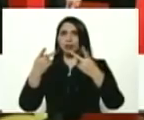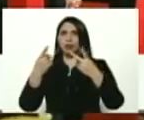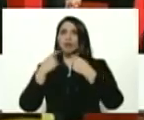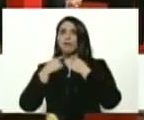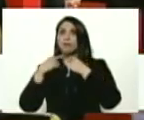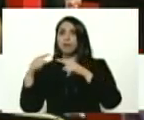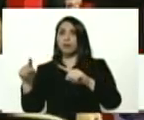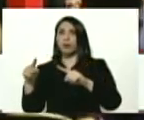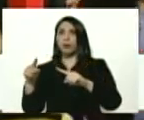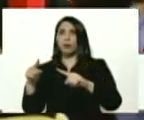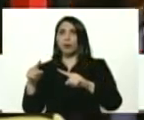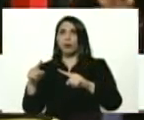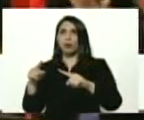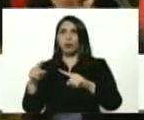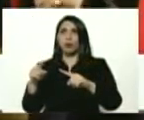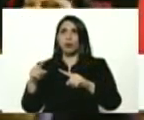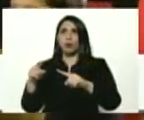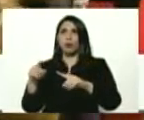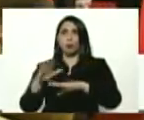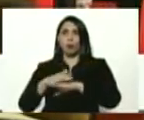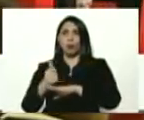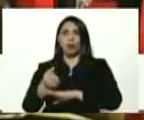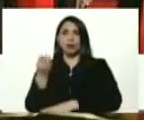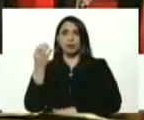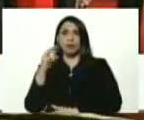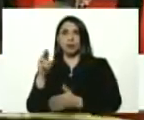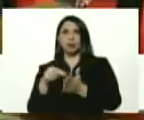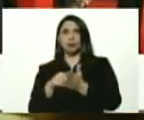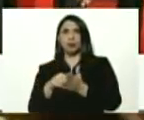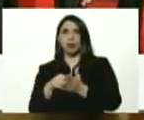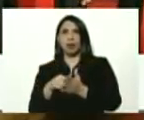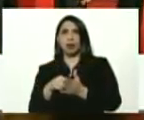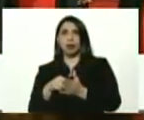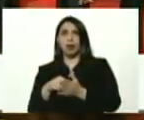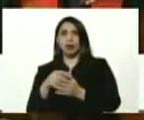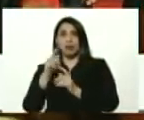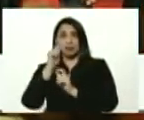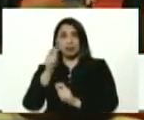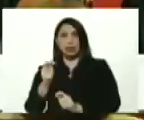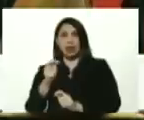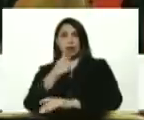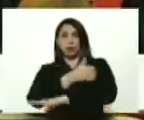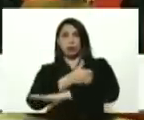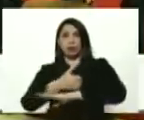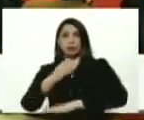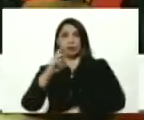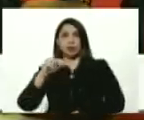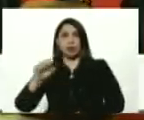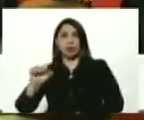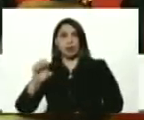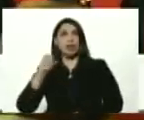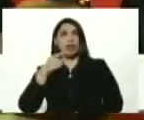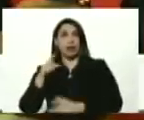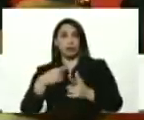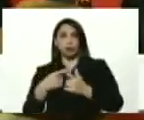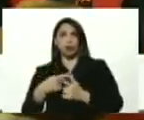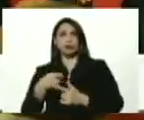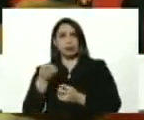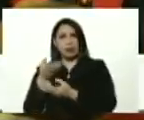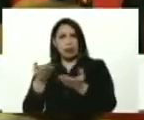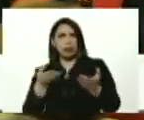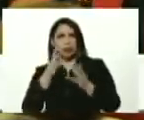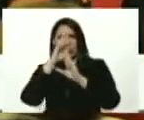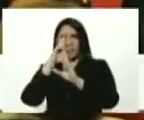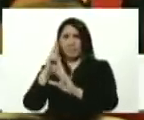de designar a estas nuevas autoridades del Consejo Nacional Electoral, y que además responde a lo que establece el artículo 296 de